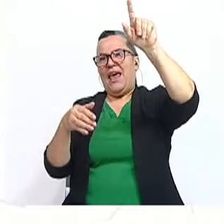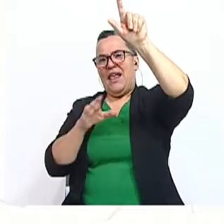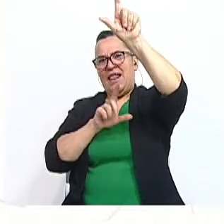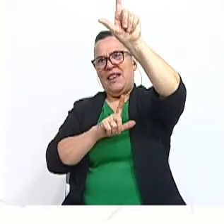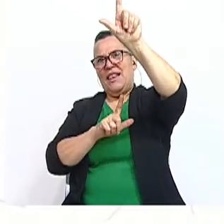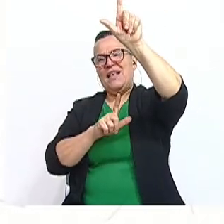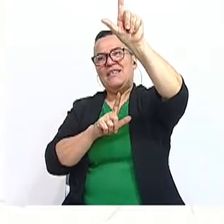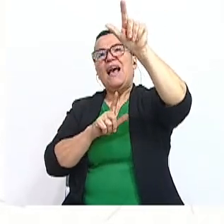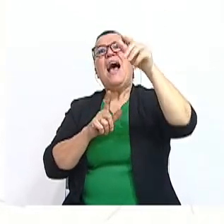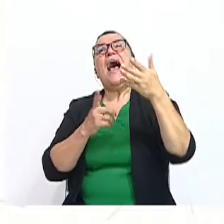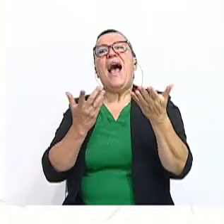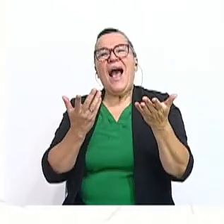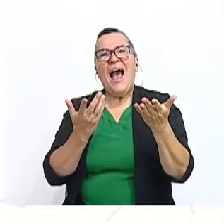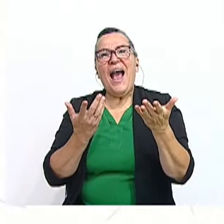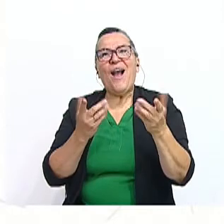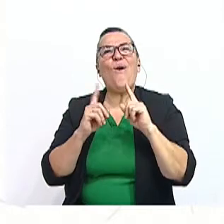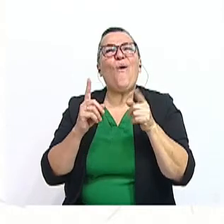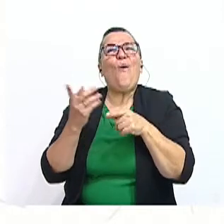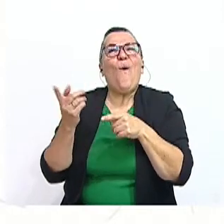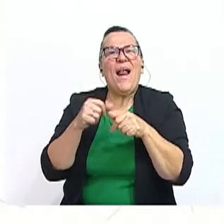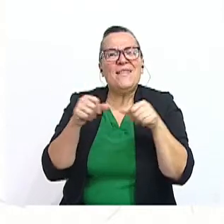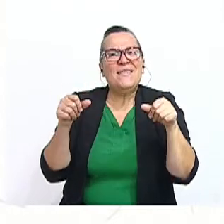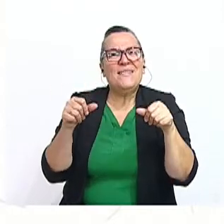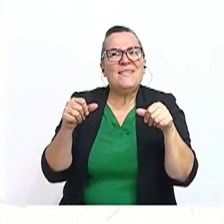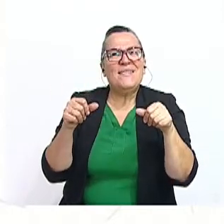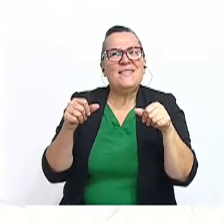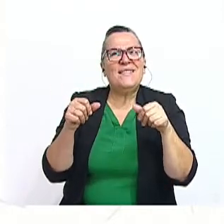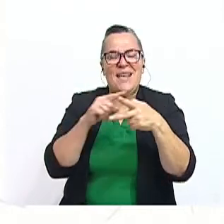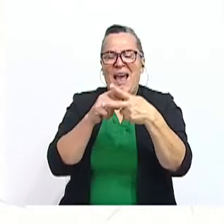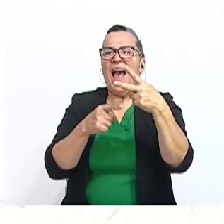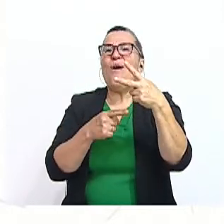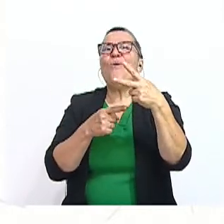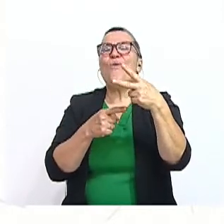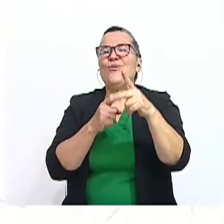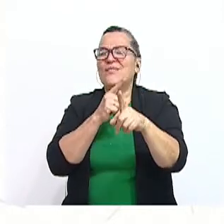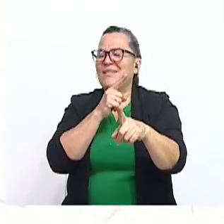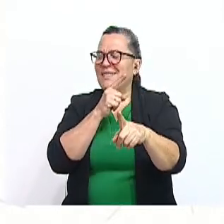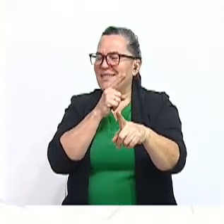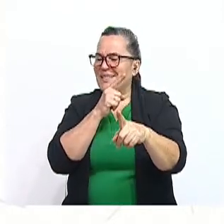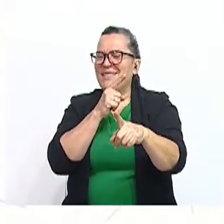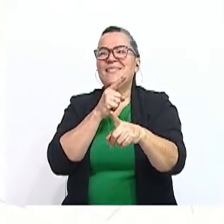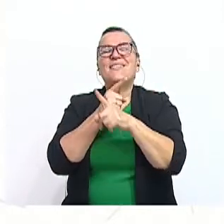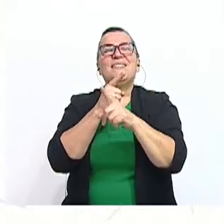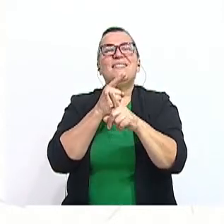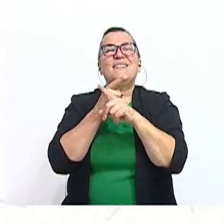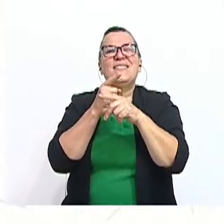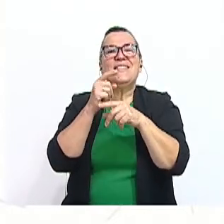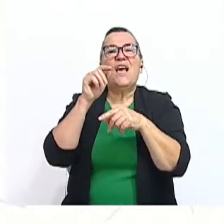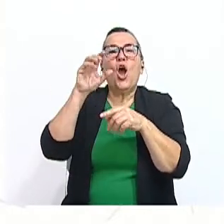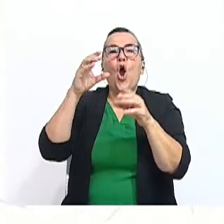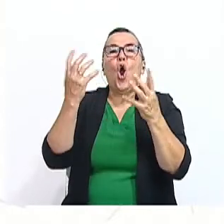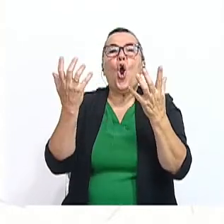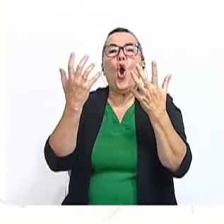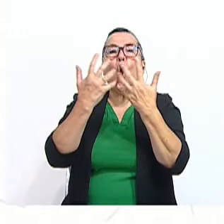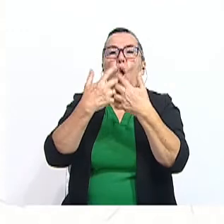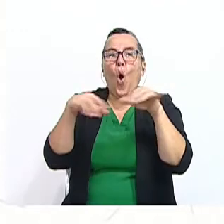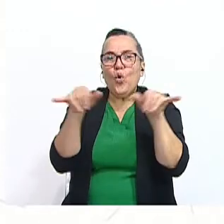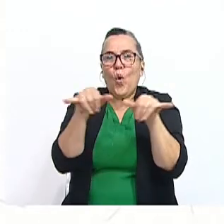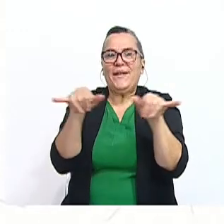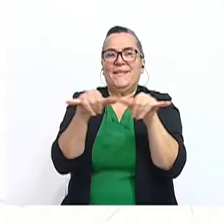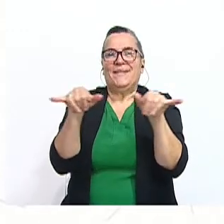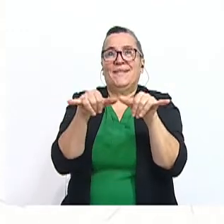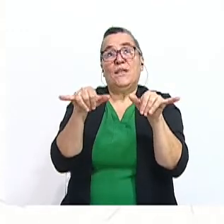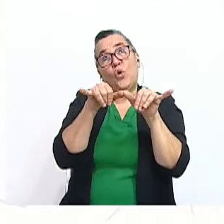esas medidas? ¿Cómo son esos ángulos? Exacto, son ángulos congruentes. Como